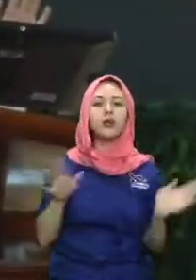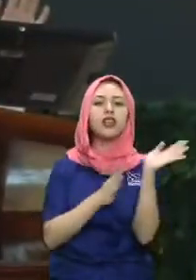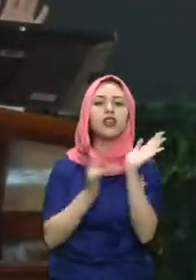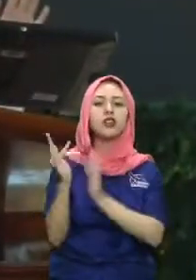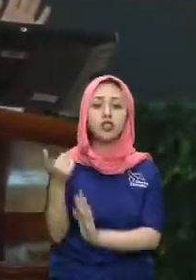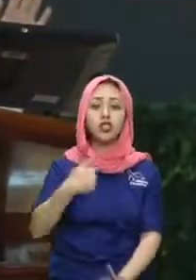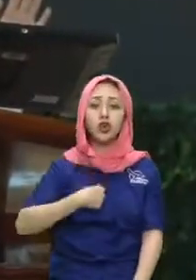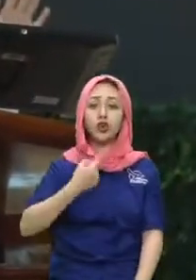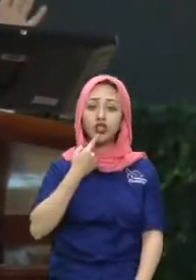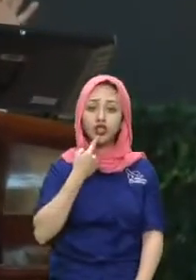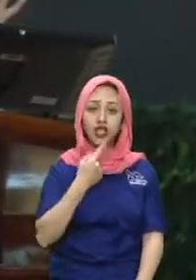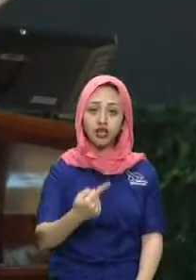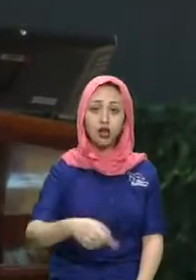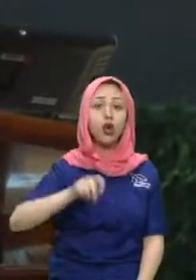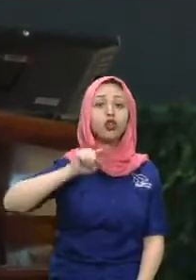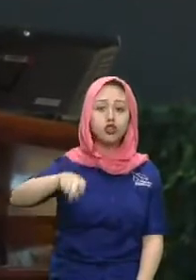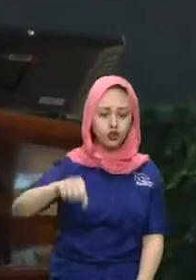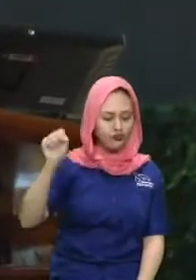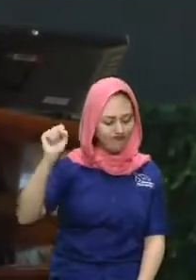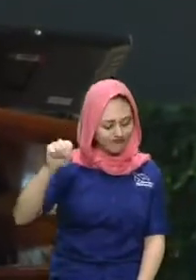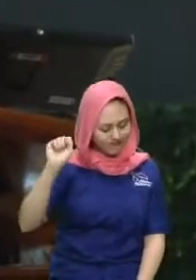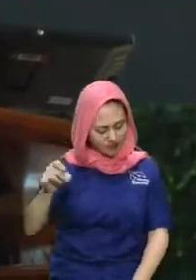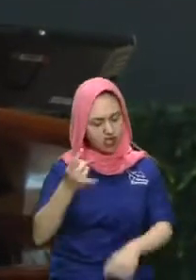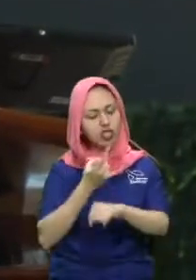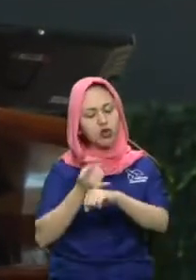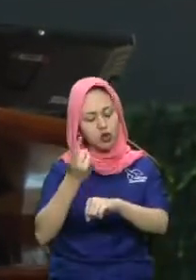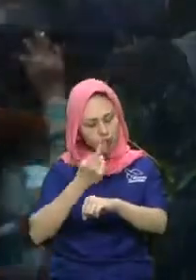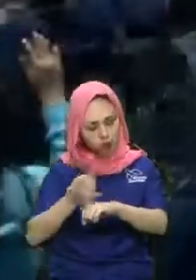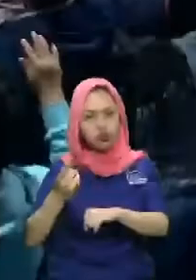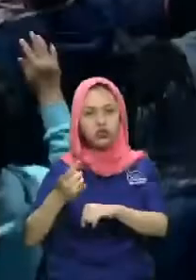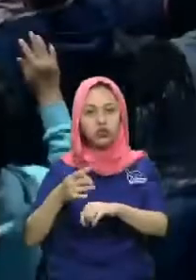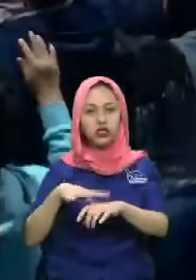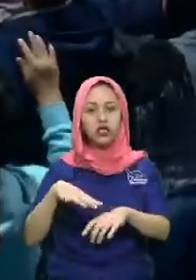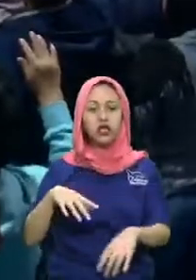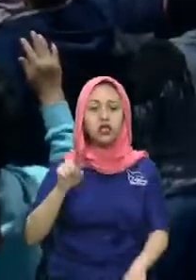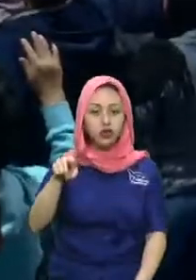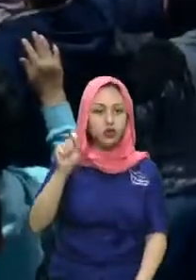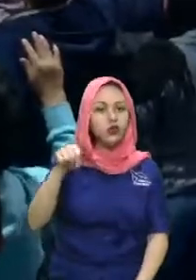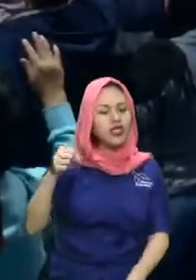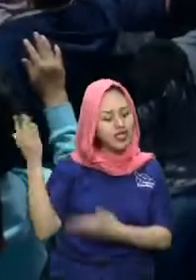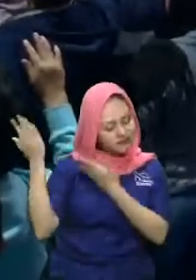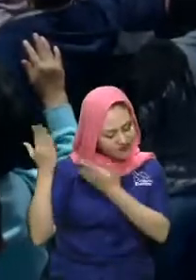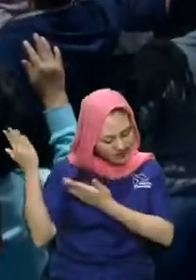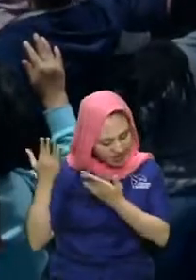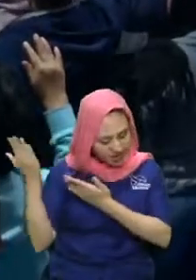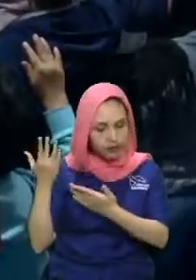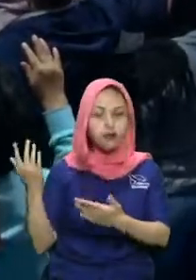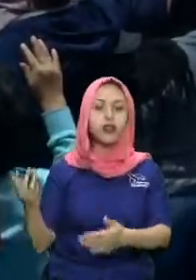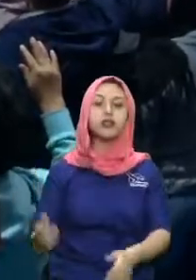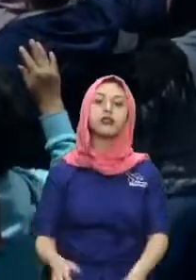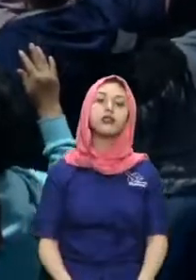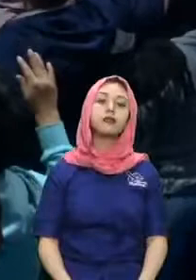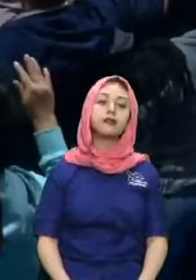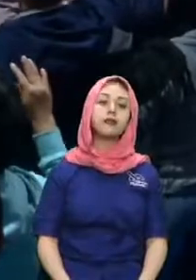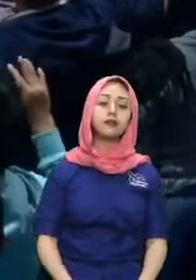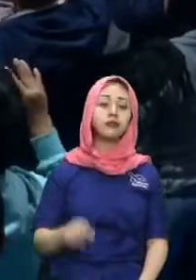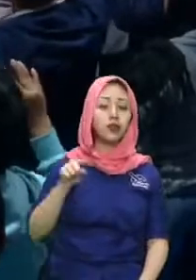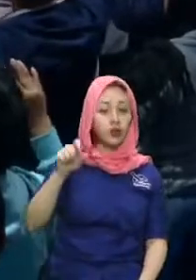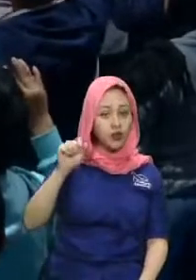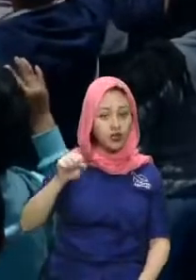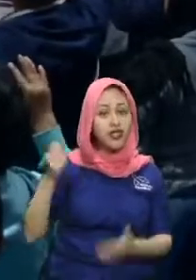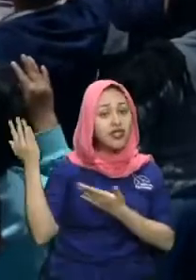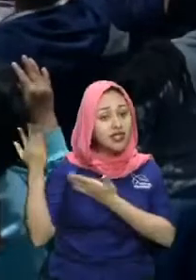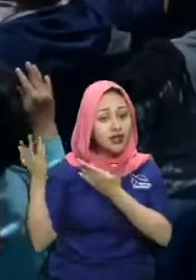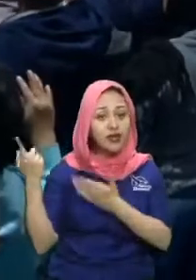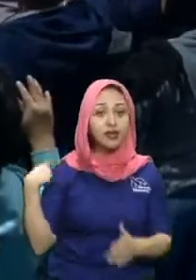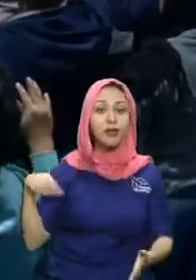eres Onésimo, eres útil, sales de la cárcel y eres útil para la obra